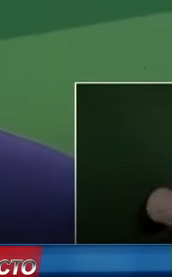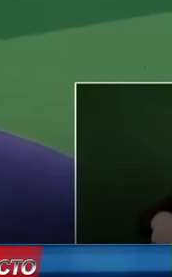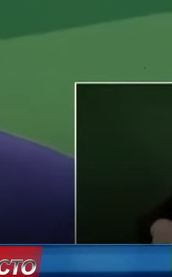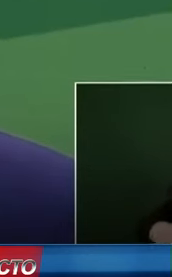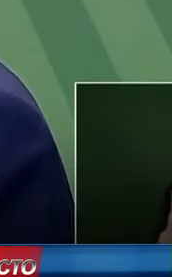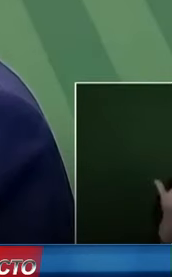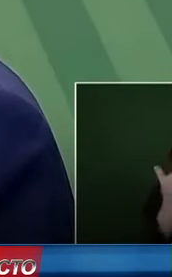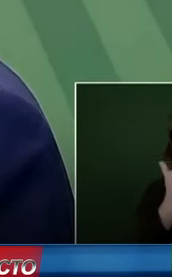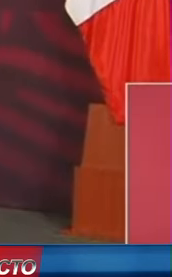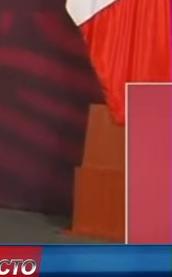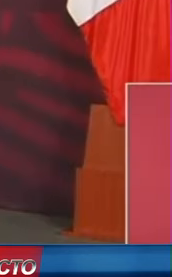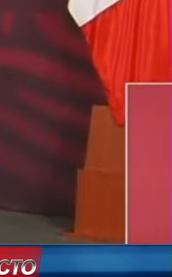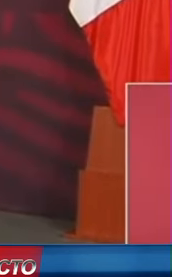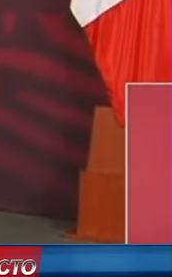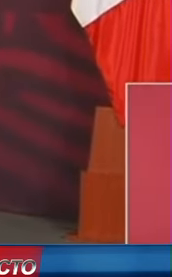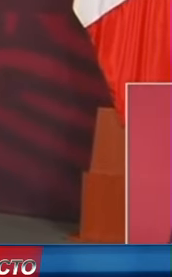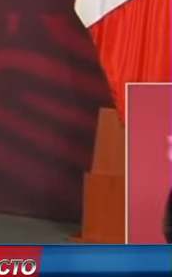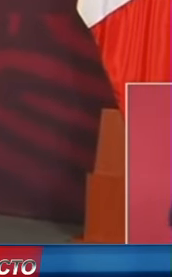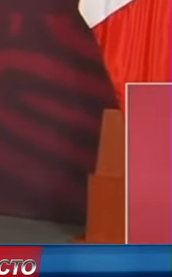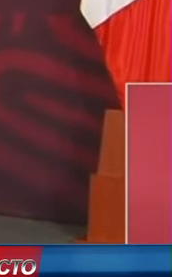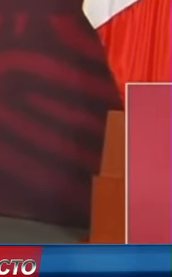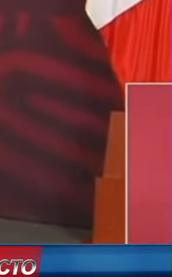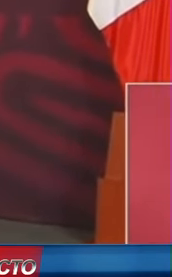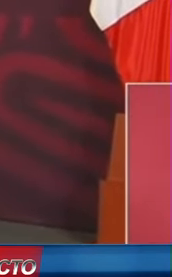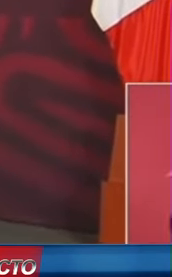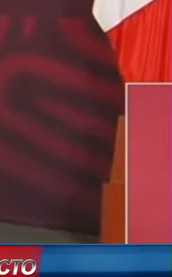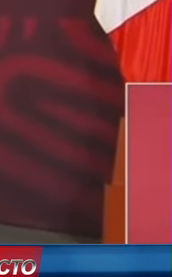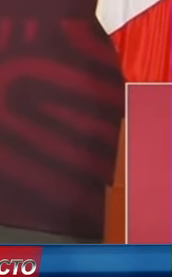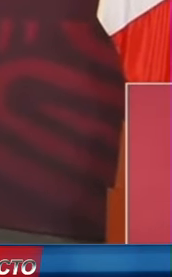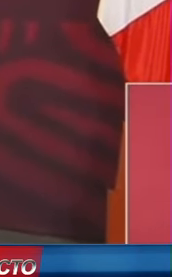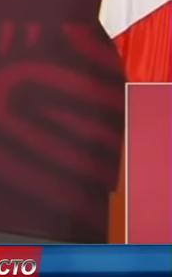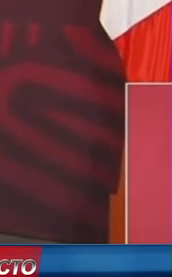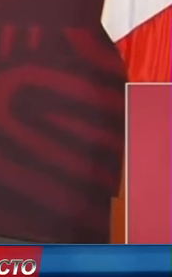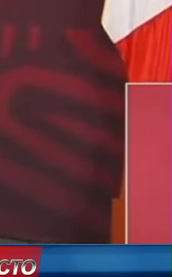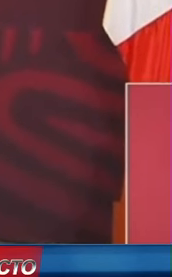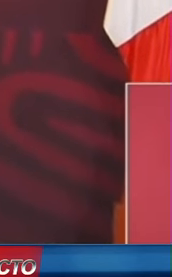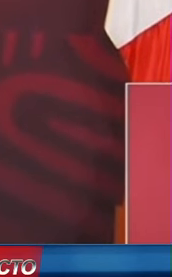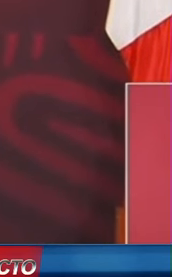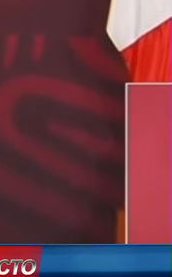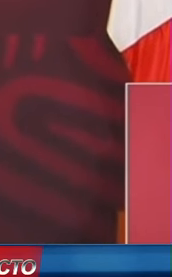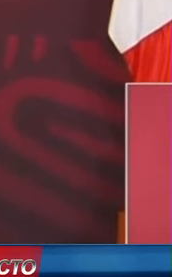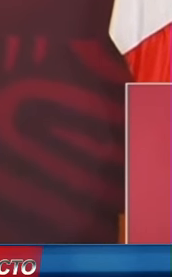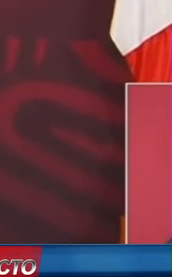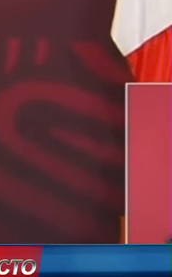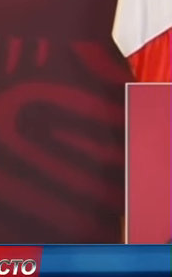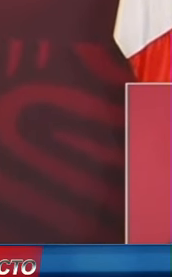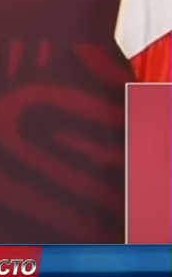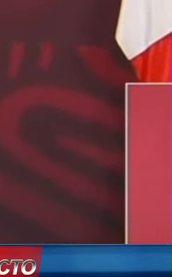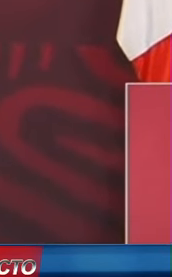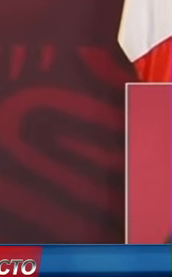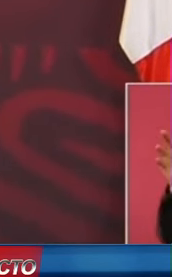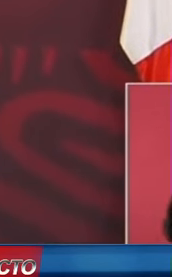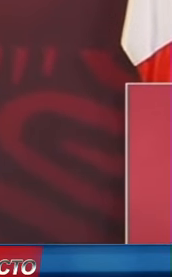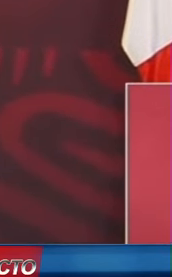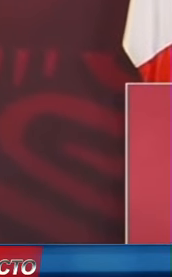presidencia en México. Y no le va a valer la hora, las dos horas, como tenía Chávez de Aló presidente, no le